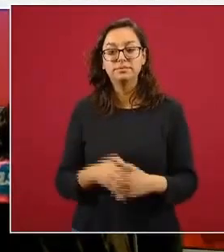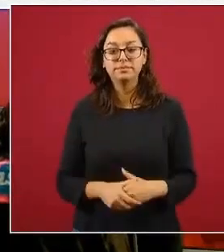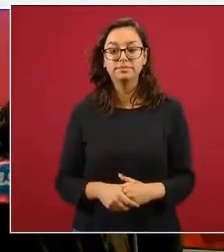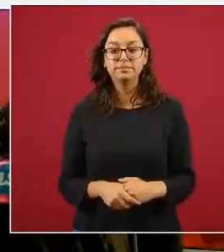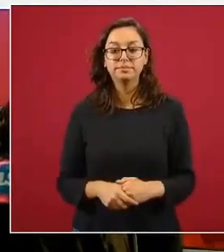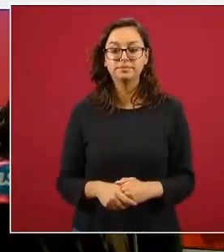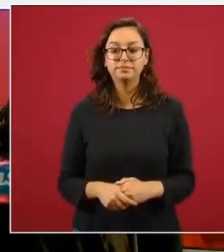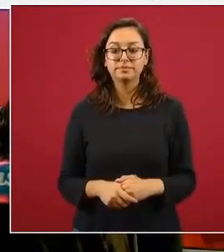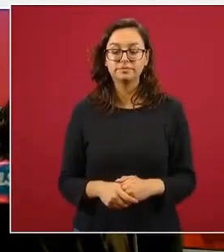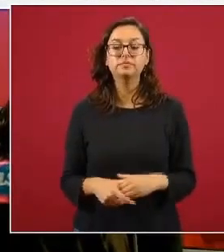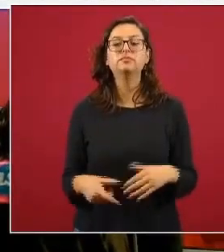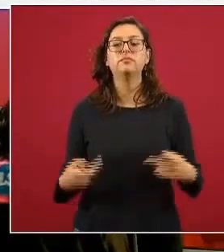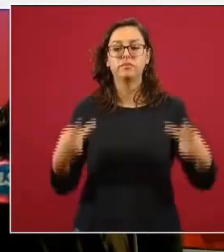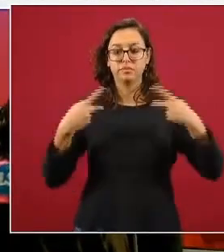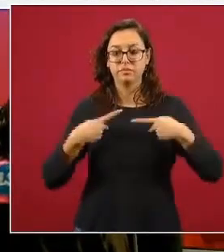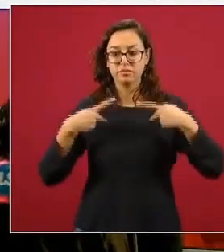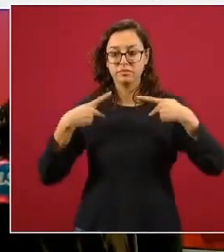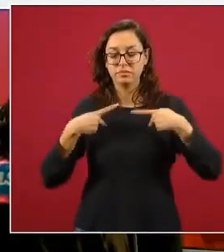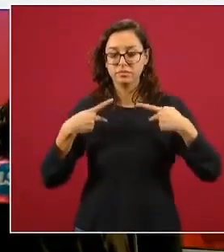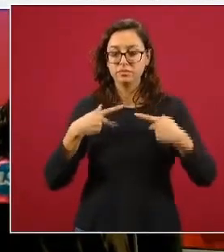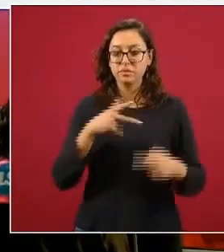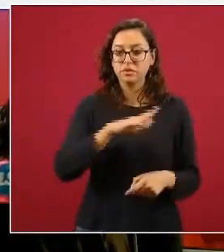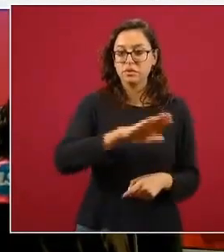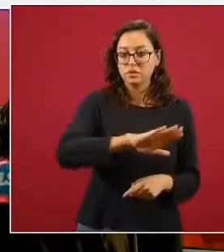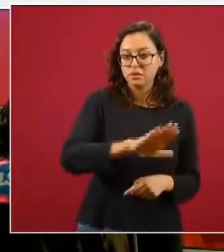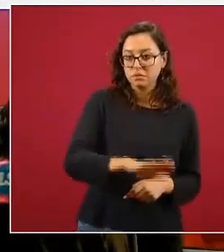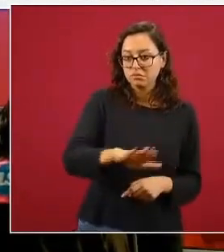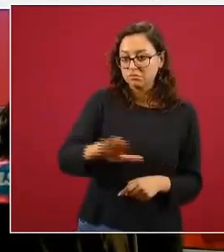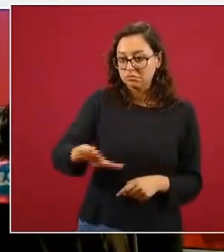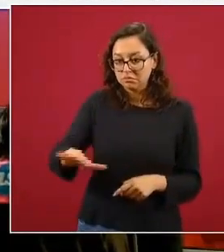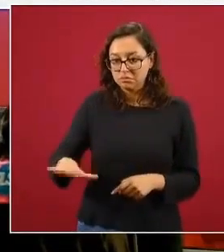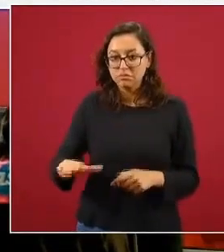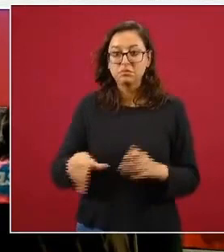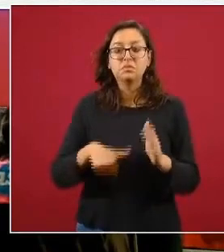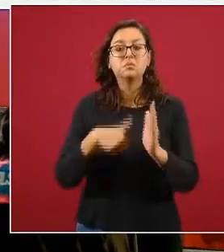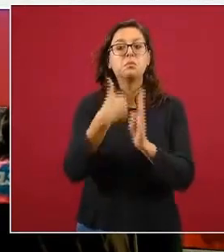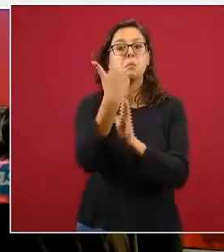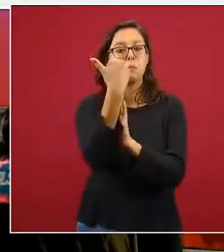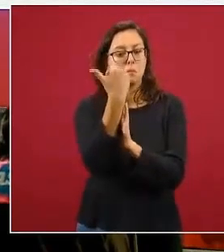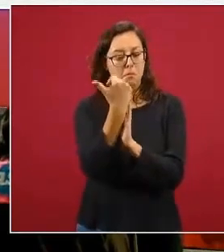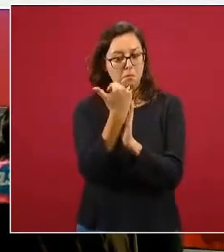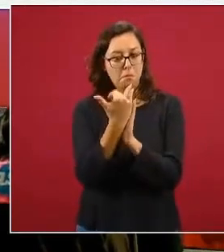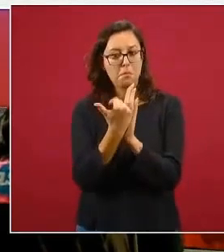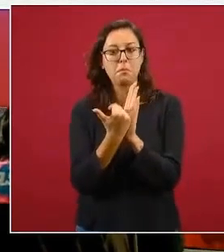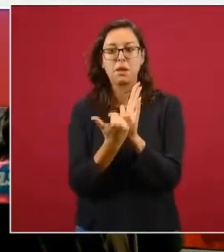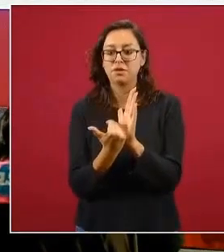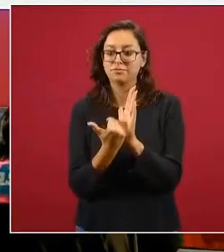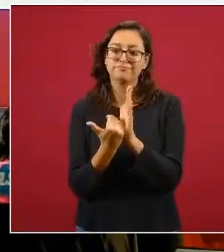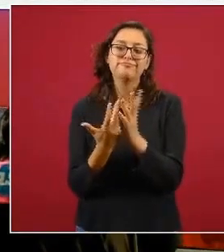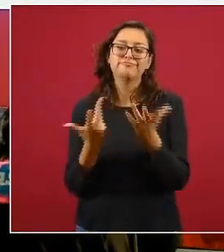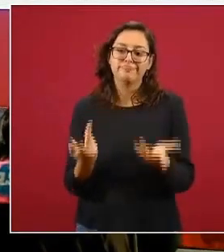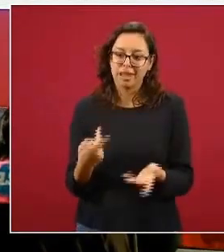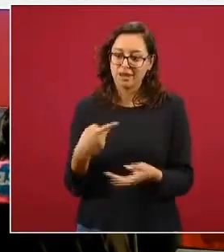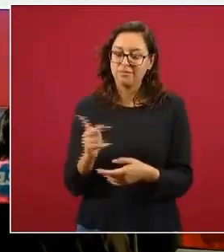Reducen también la mortalidad, se redujo la velocidad de disminución de la mortalidad por la misma